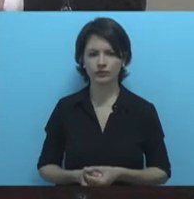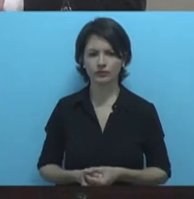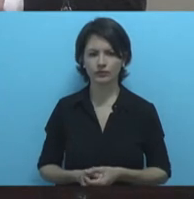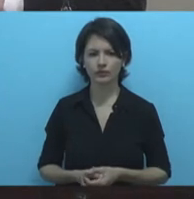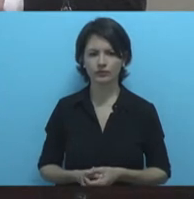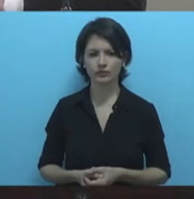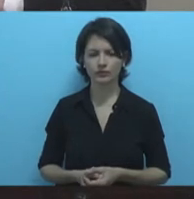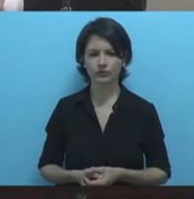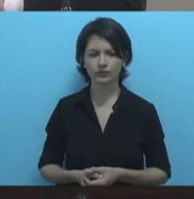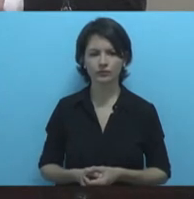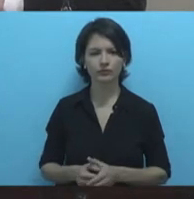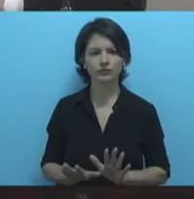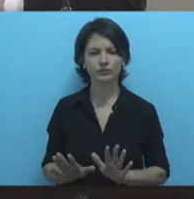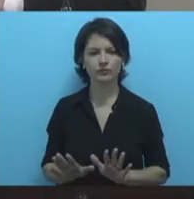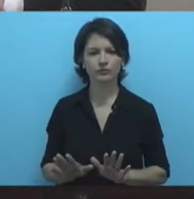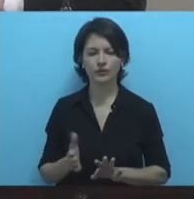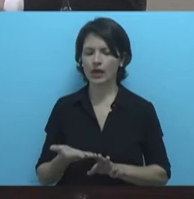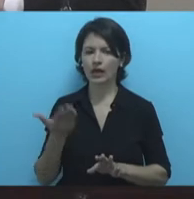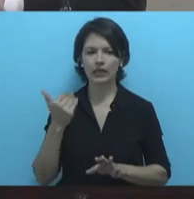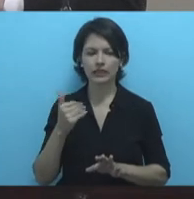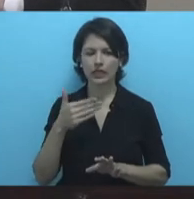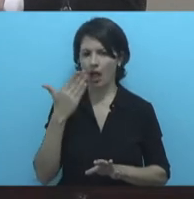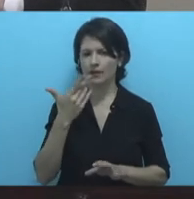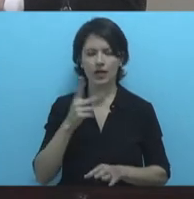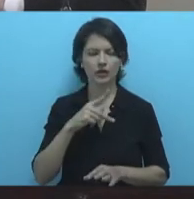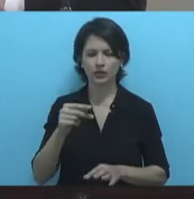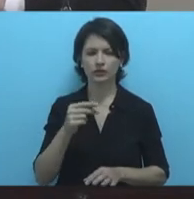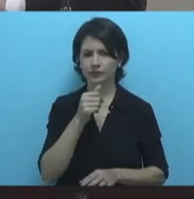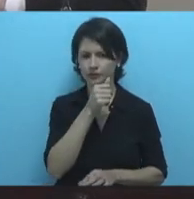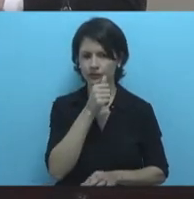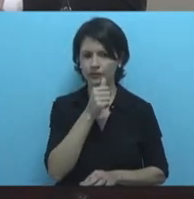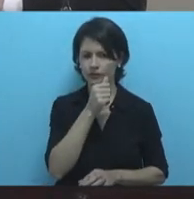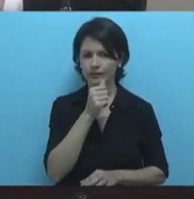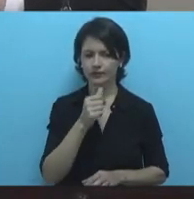no señor presidente había quedado viejo gracias